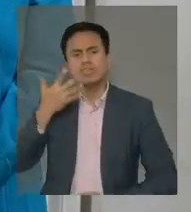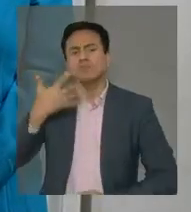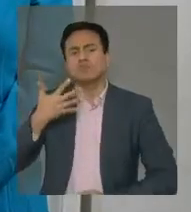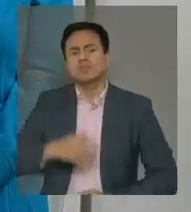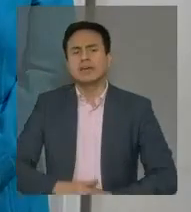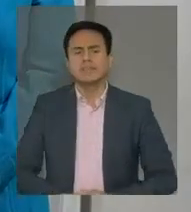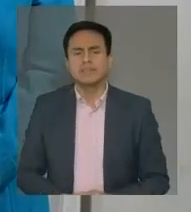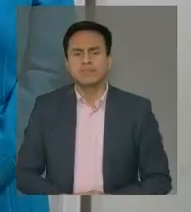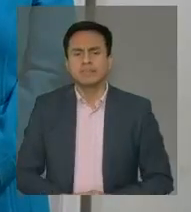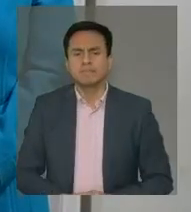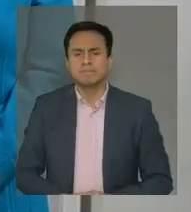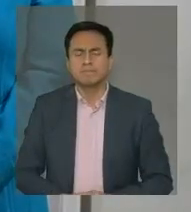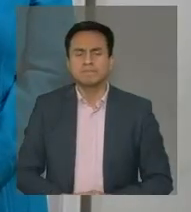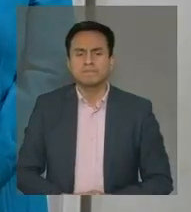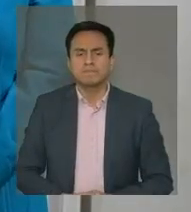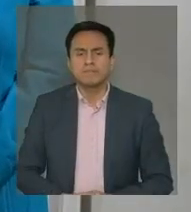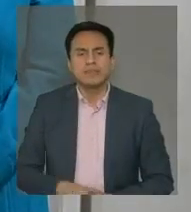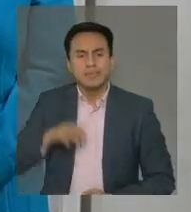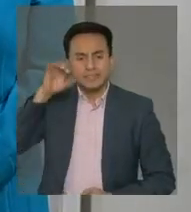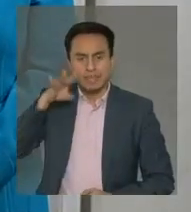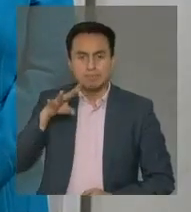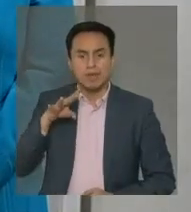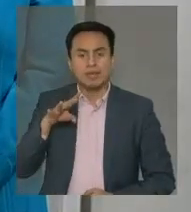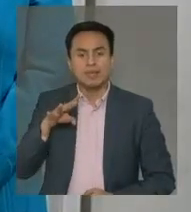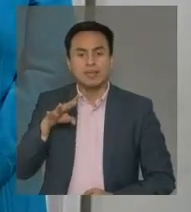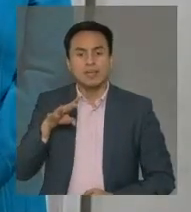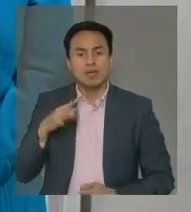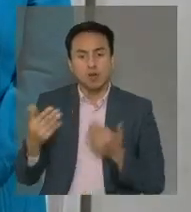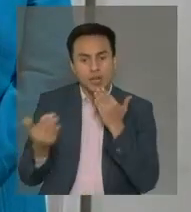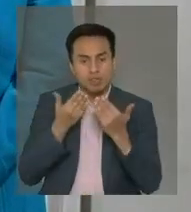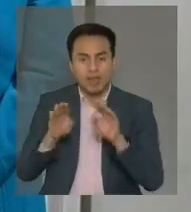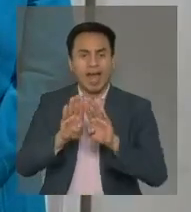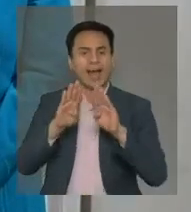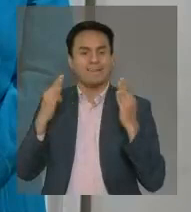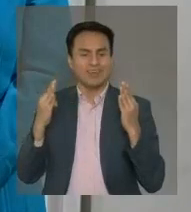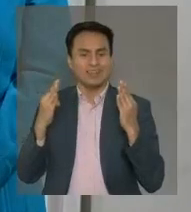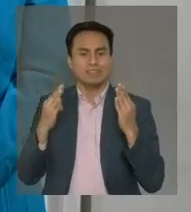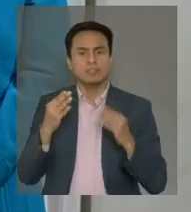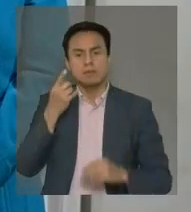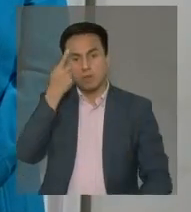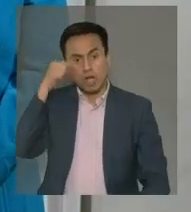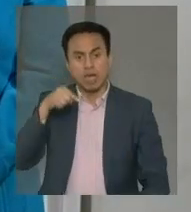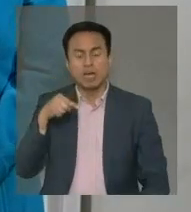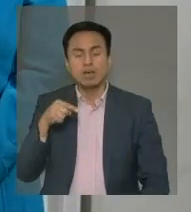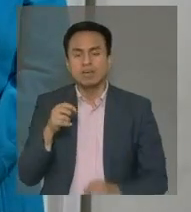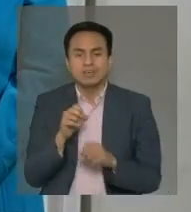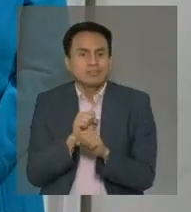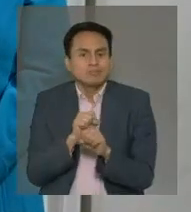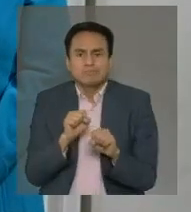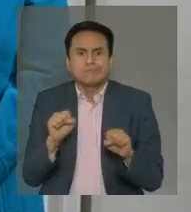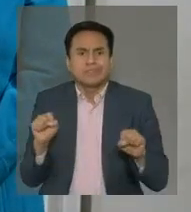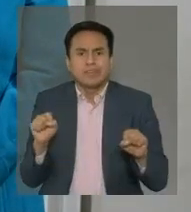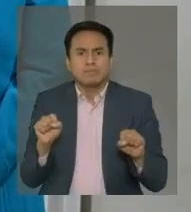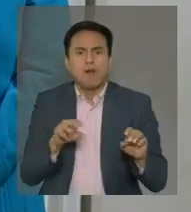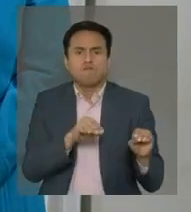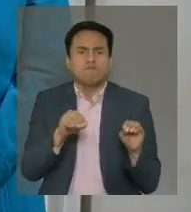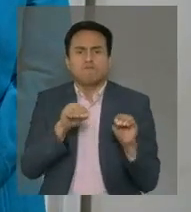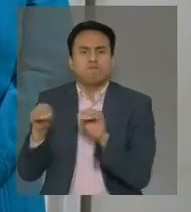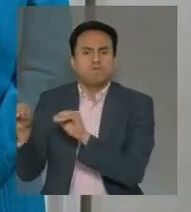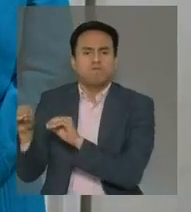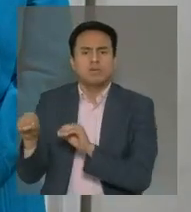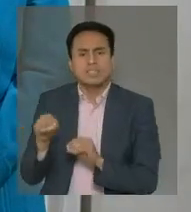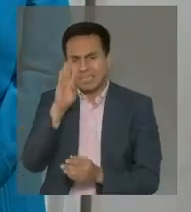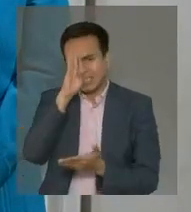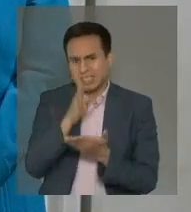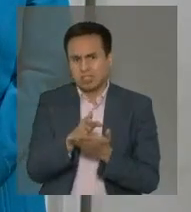que sepan que las puertas de la conversión están abiertas pero acá no podíamos seguir postergando y pateando